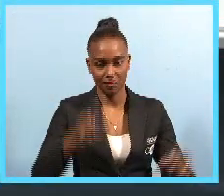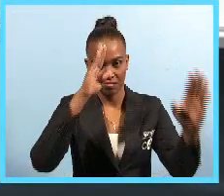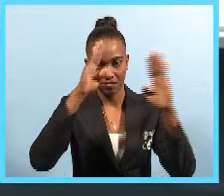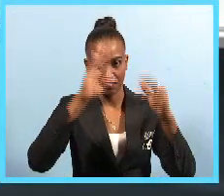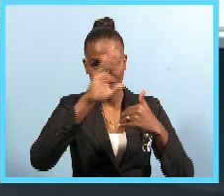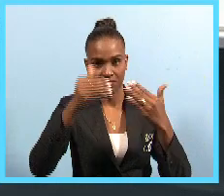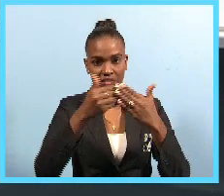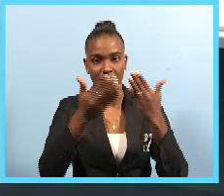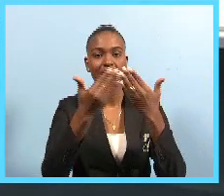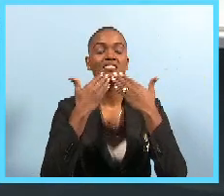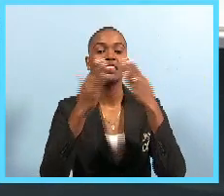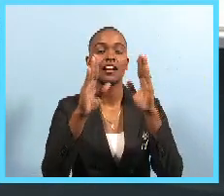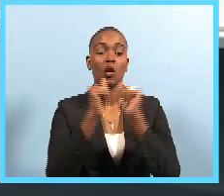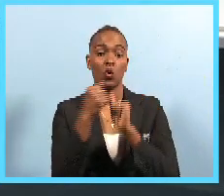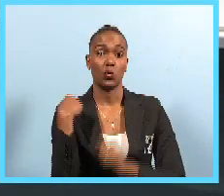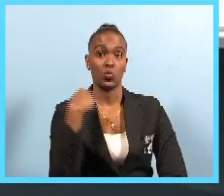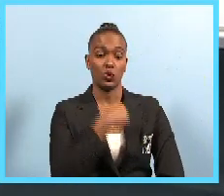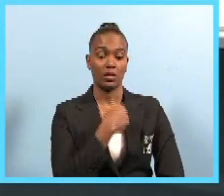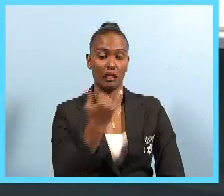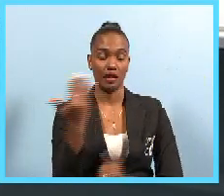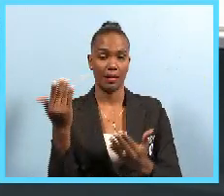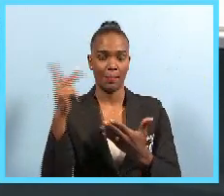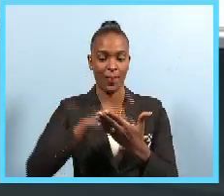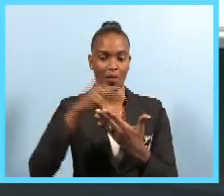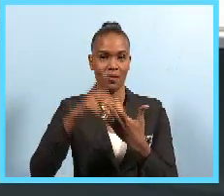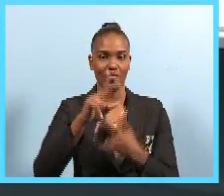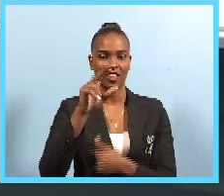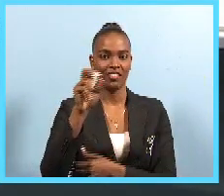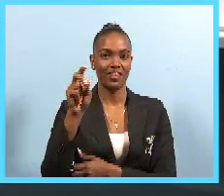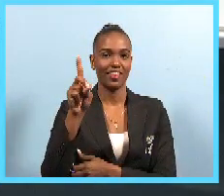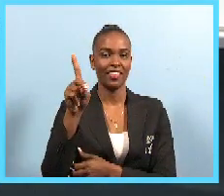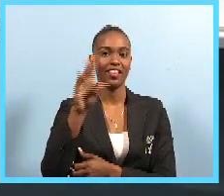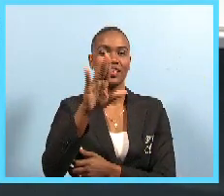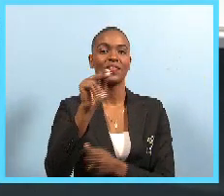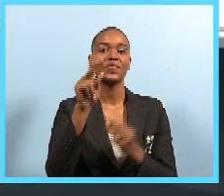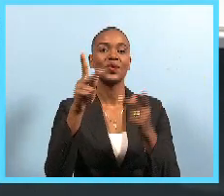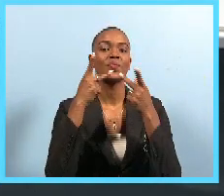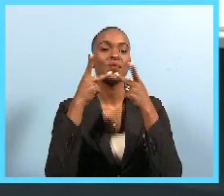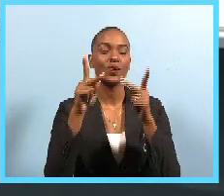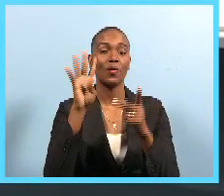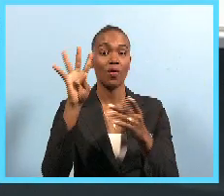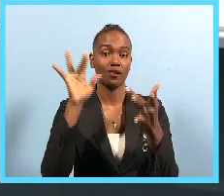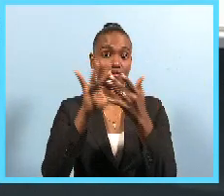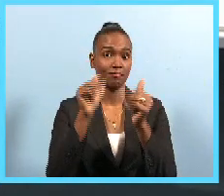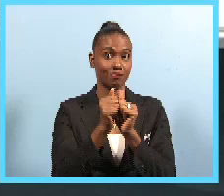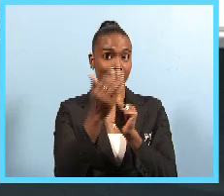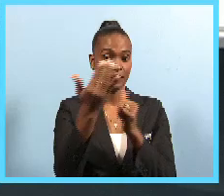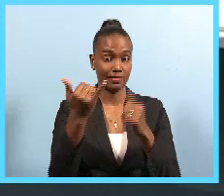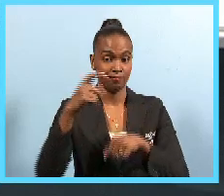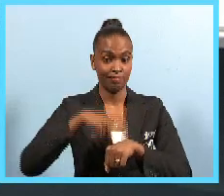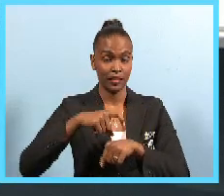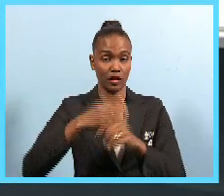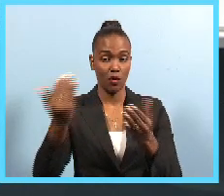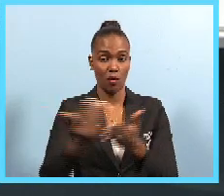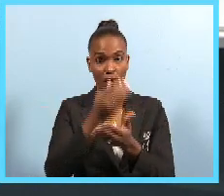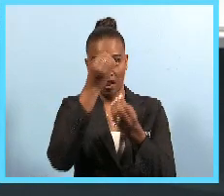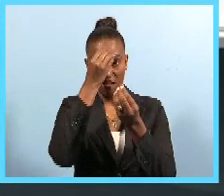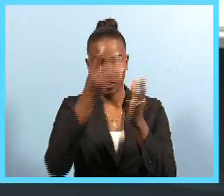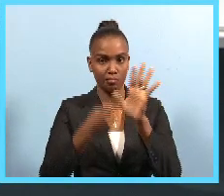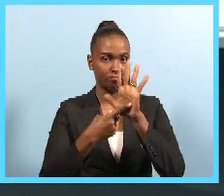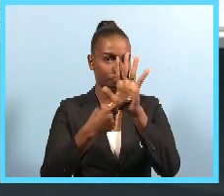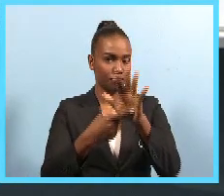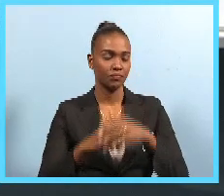Hola a todos, gracias por estar junto a nosotros, acompañándonos en esta programación de RTVD, tu televisión pública, el 4 Conecta, a esta hora con una actualización